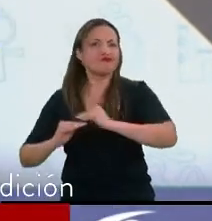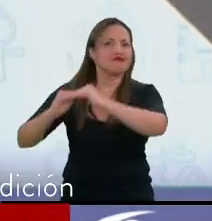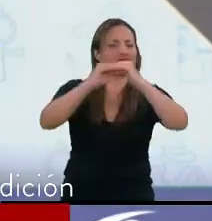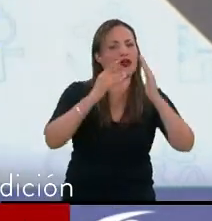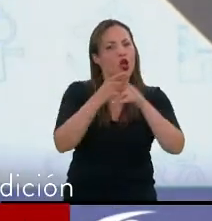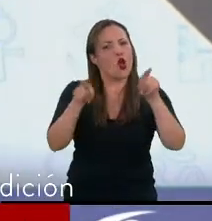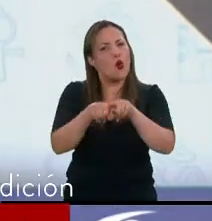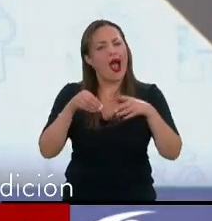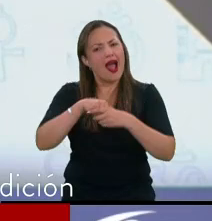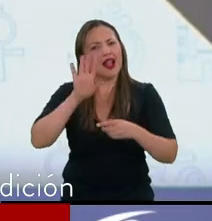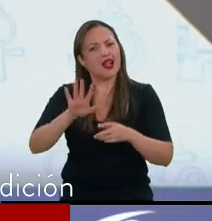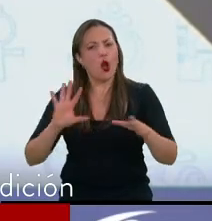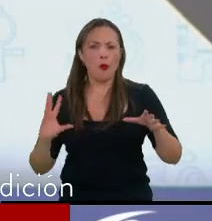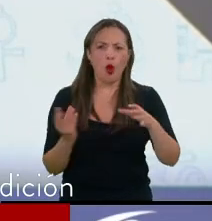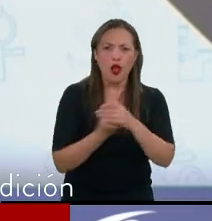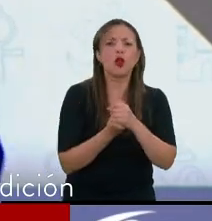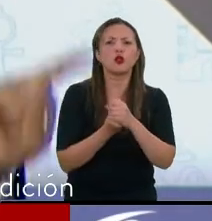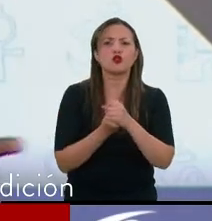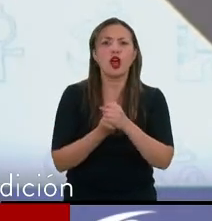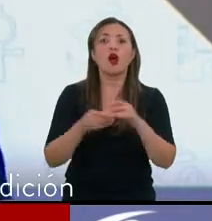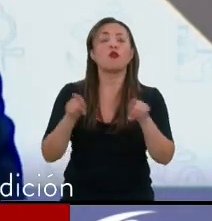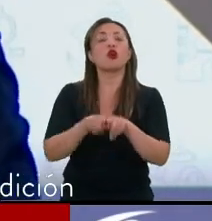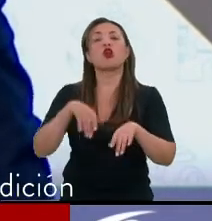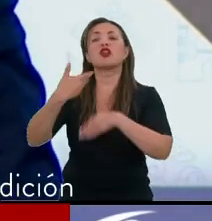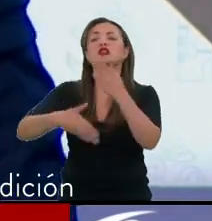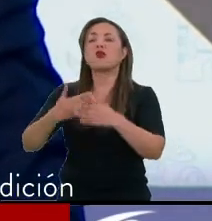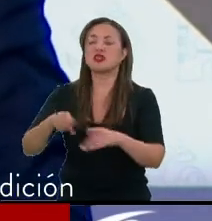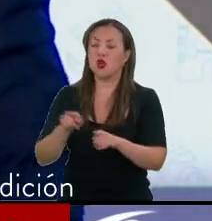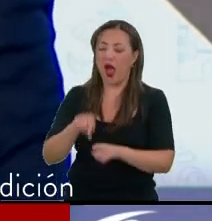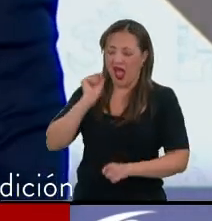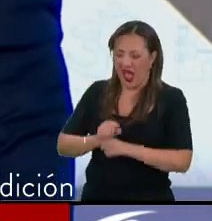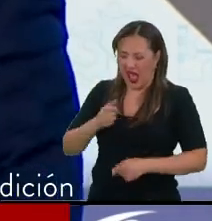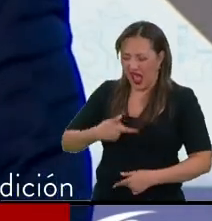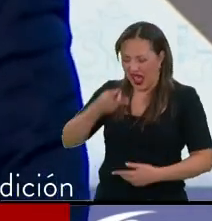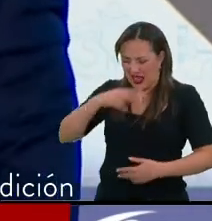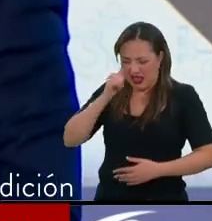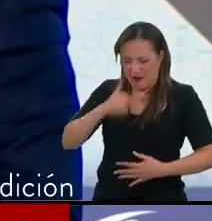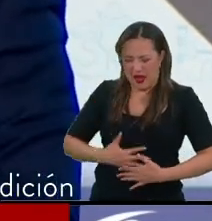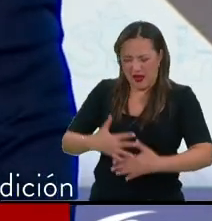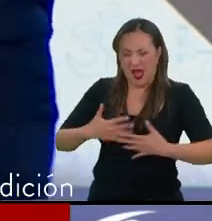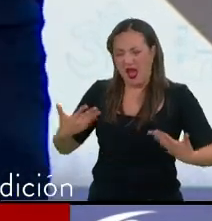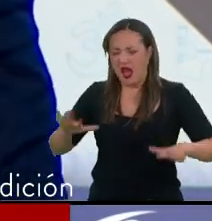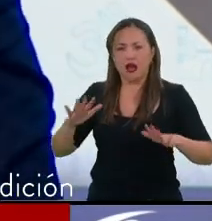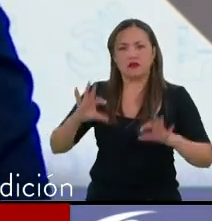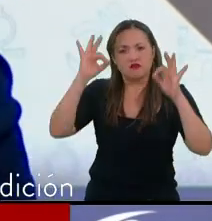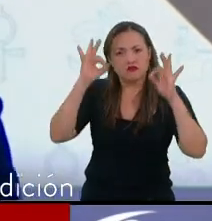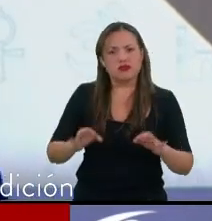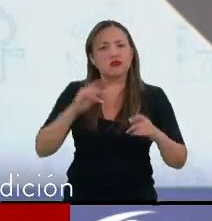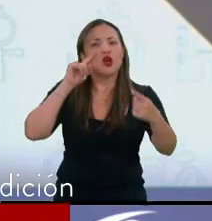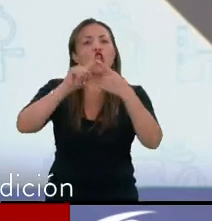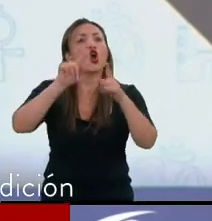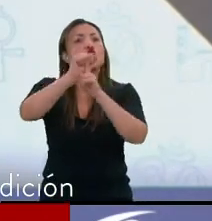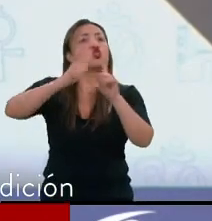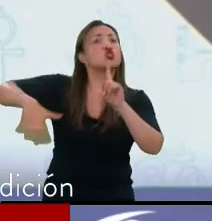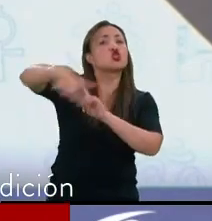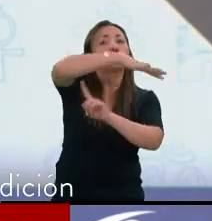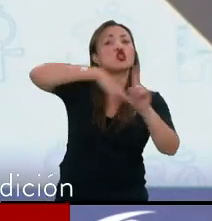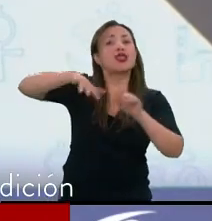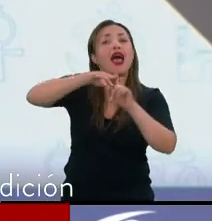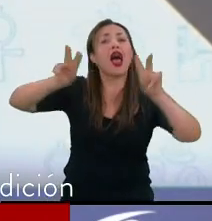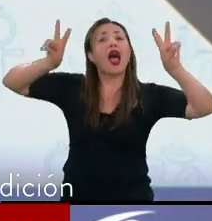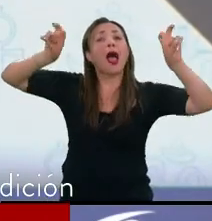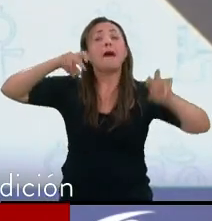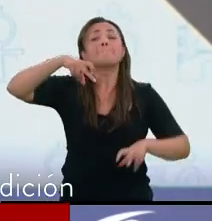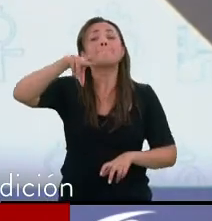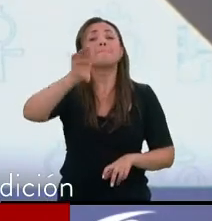es aquella que termina despreciando la vida. Una verdadera sociedad progresista es la que protege la